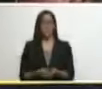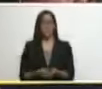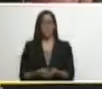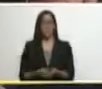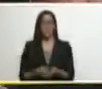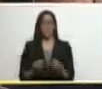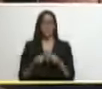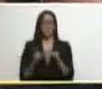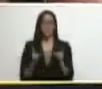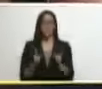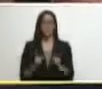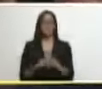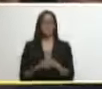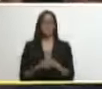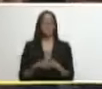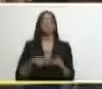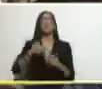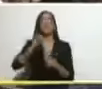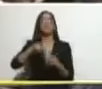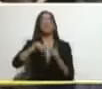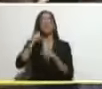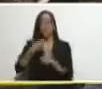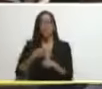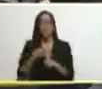Pero ahí pasamos a otro hecho también